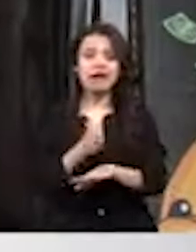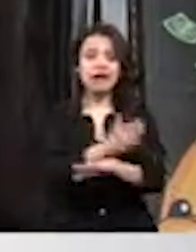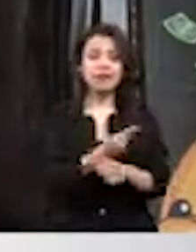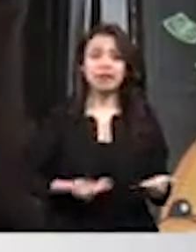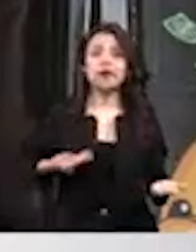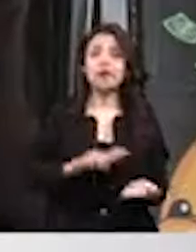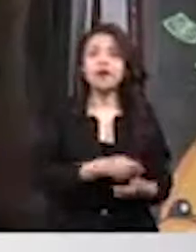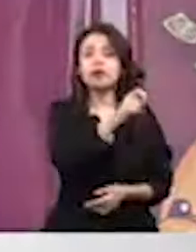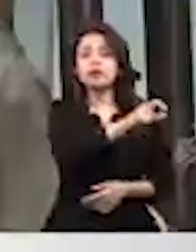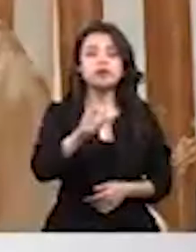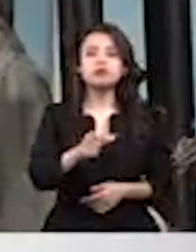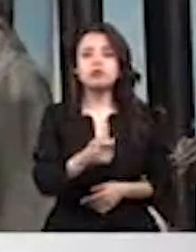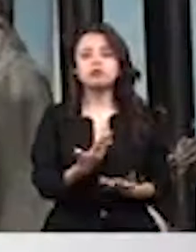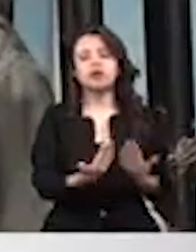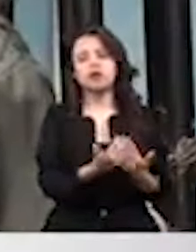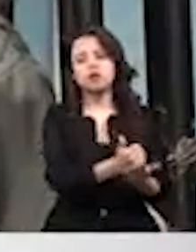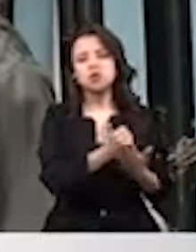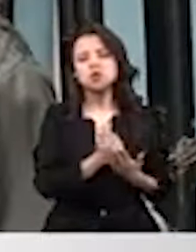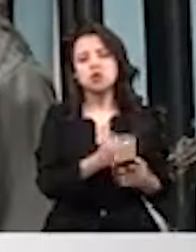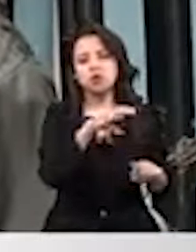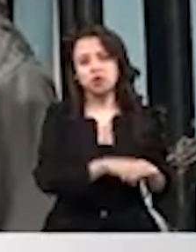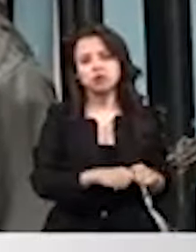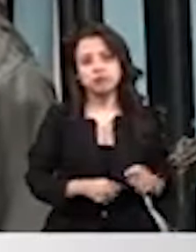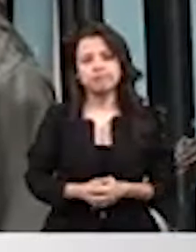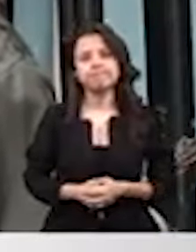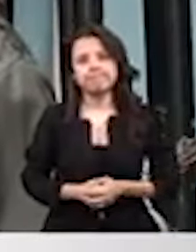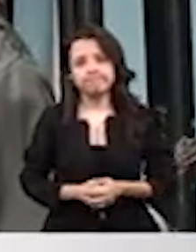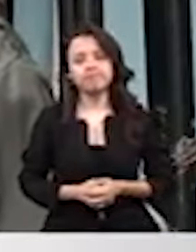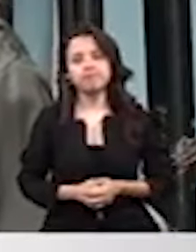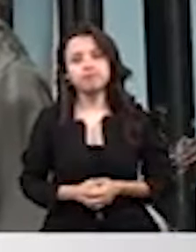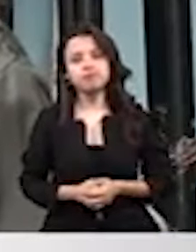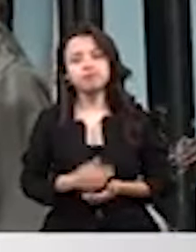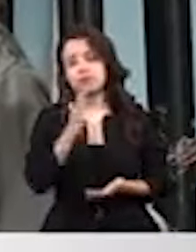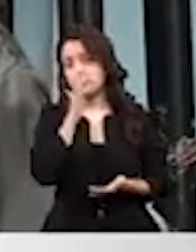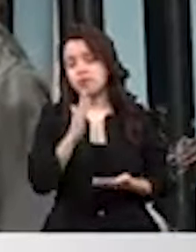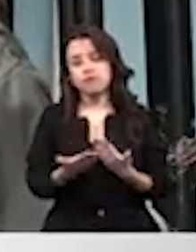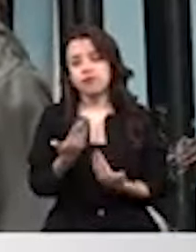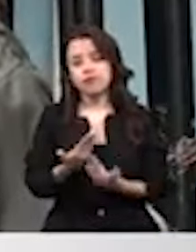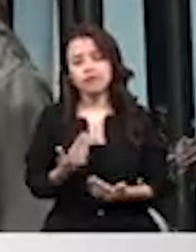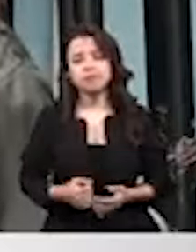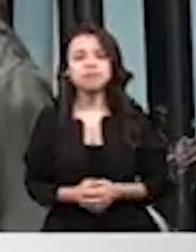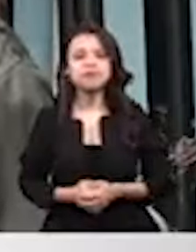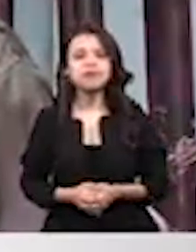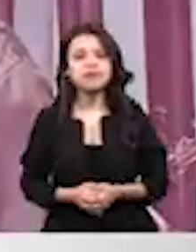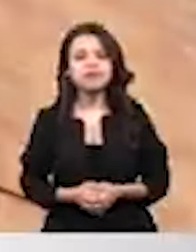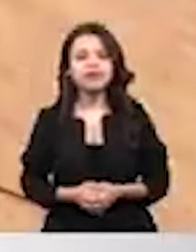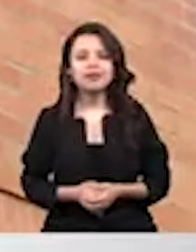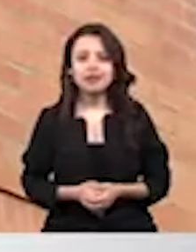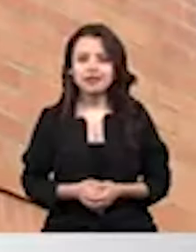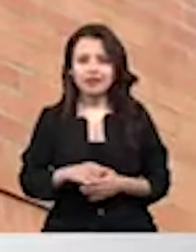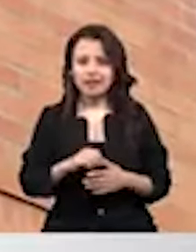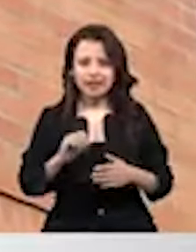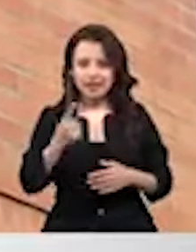pagar porque no había manera de poder sacarla normalmente. Ahorita realmente fue fácil, de hecho el día que lanzaron la nueva